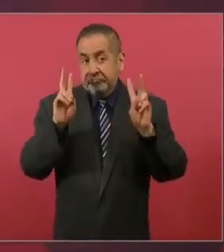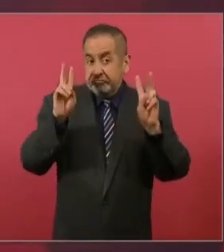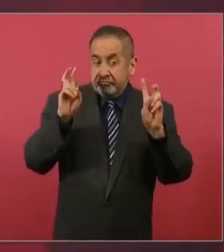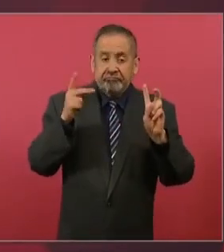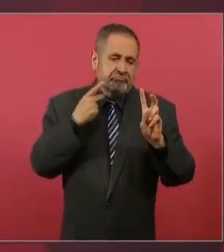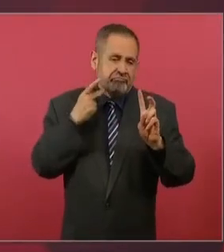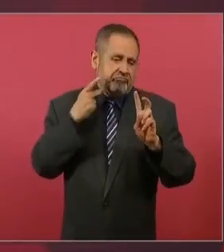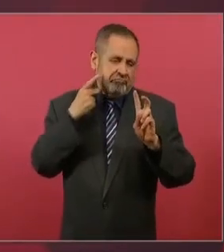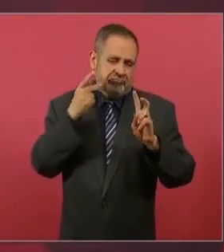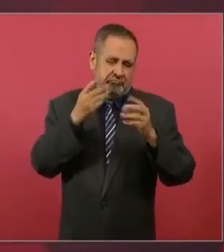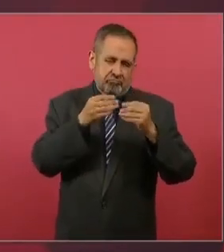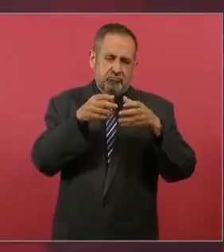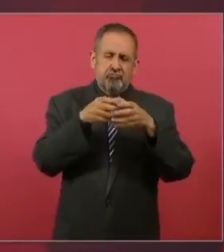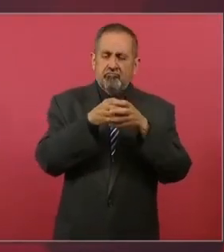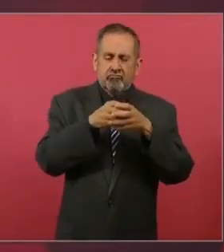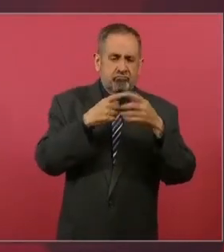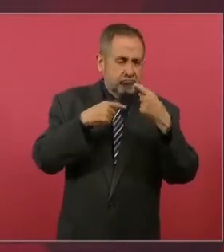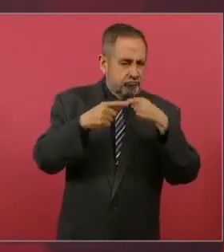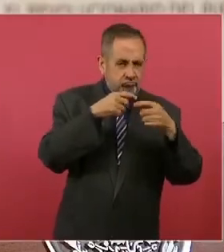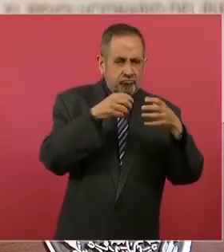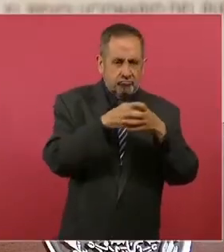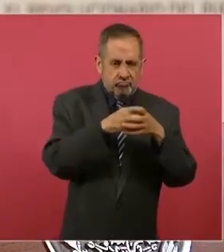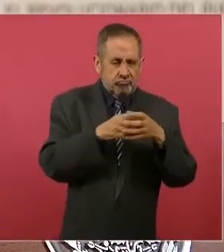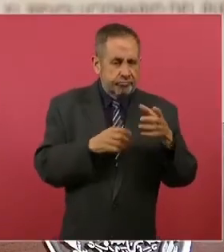que escuchaban a